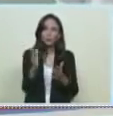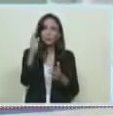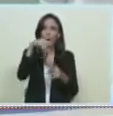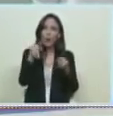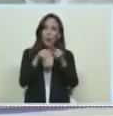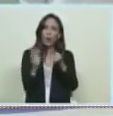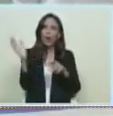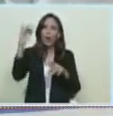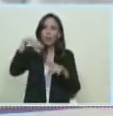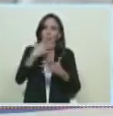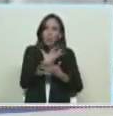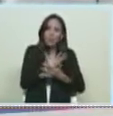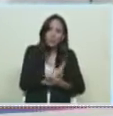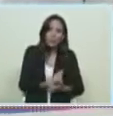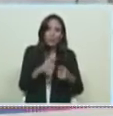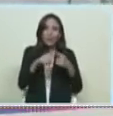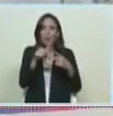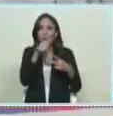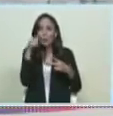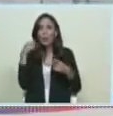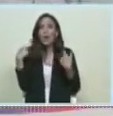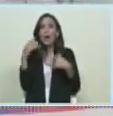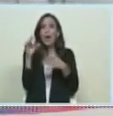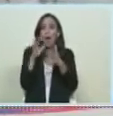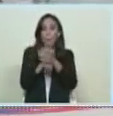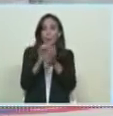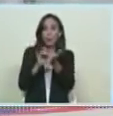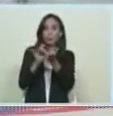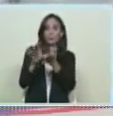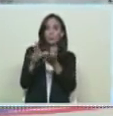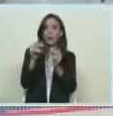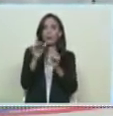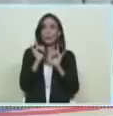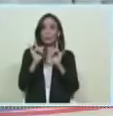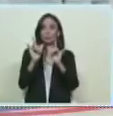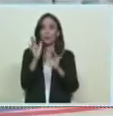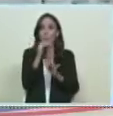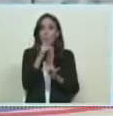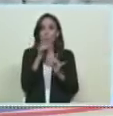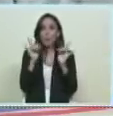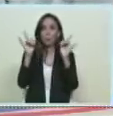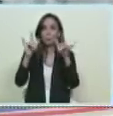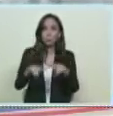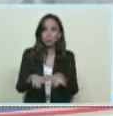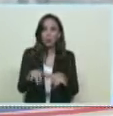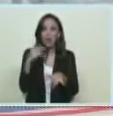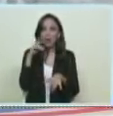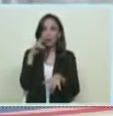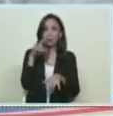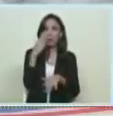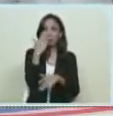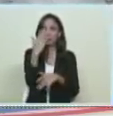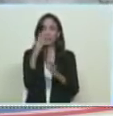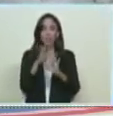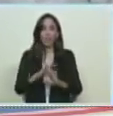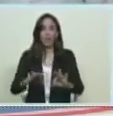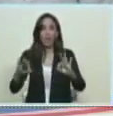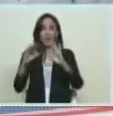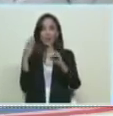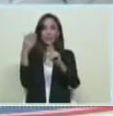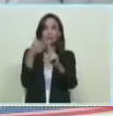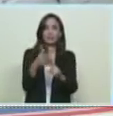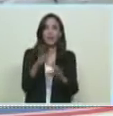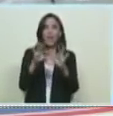drogas, son rechazados por sus amigos. Nadie los quiere hablar, nadie los quiere ver. Y al final